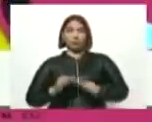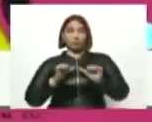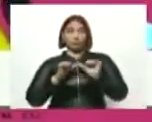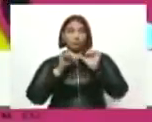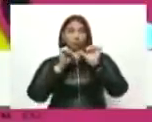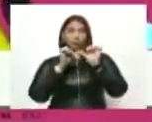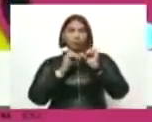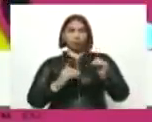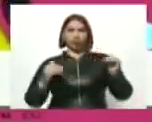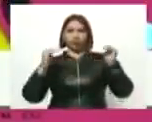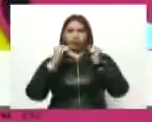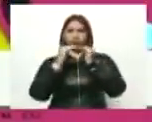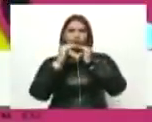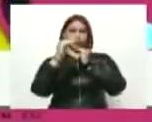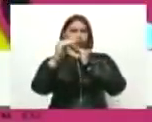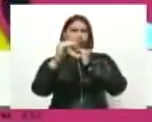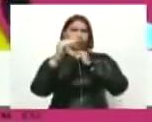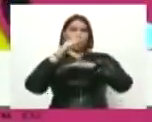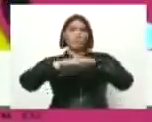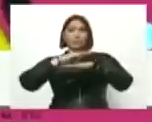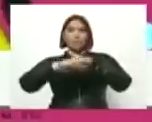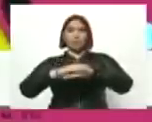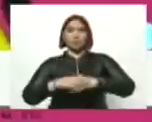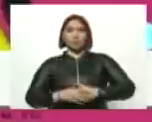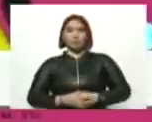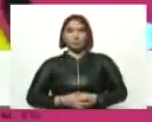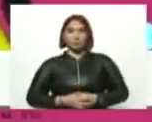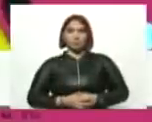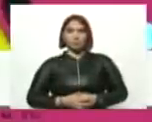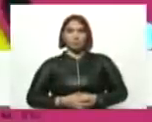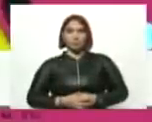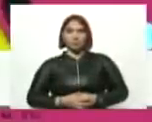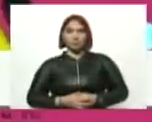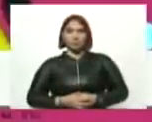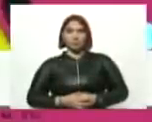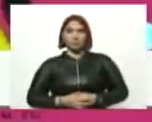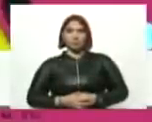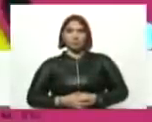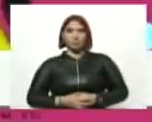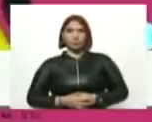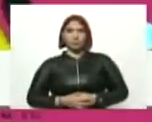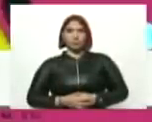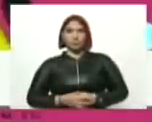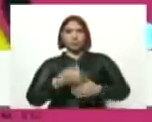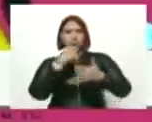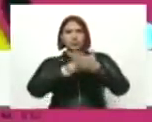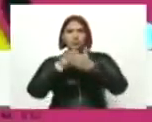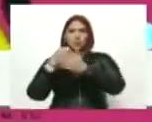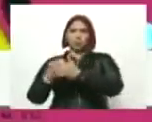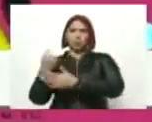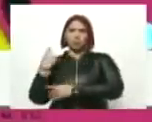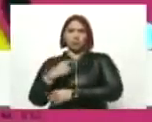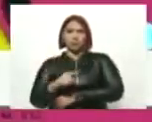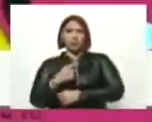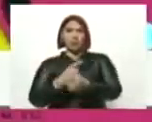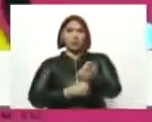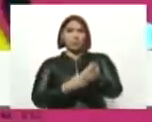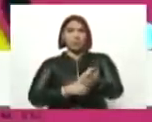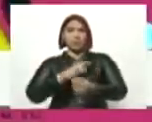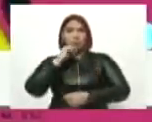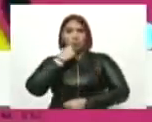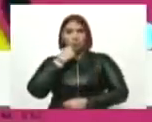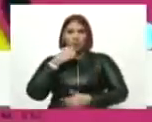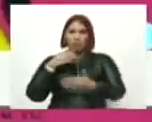mantenernos al margen de lo que está ocurriendo allá en la lucha que tiene la hermana Rusia contra